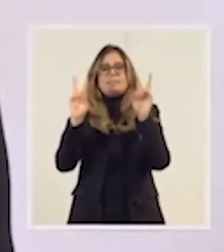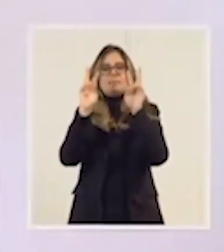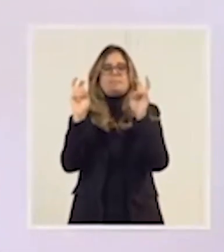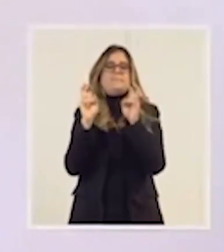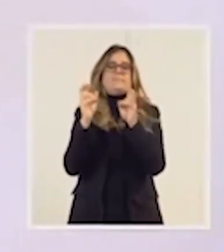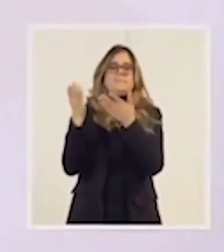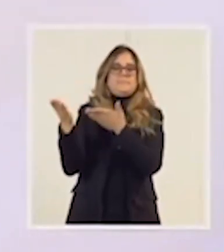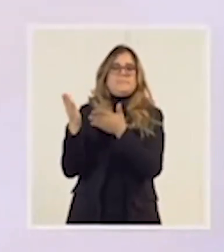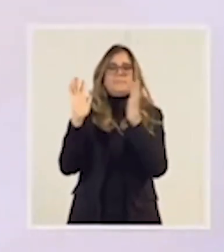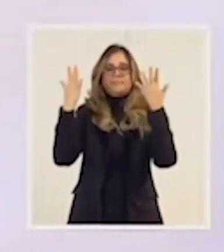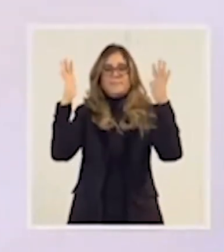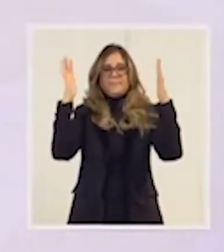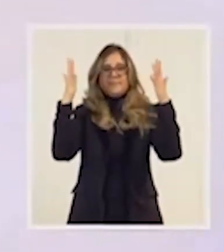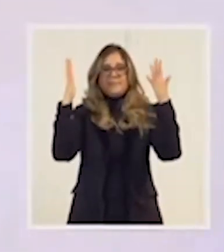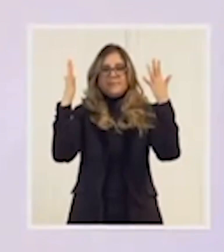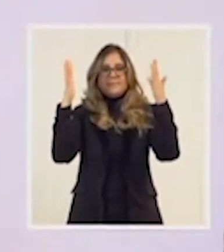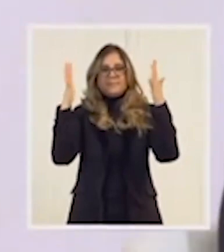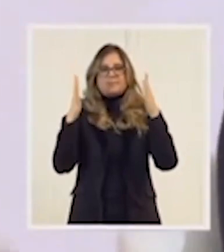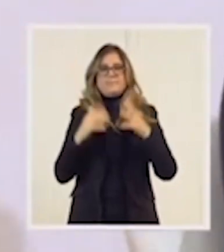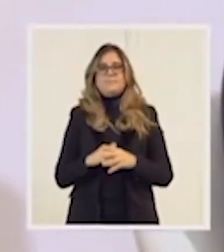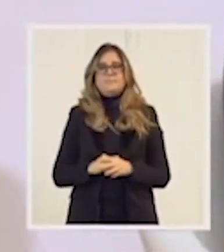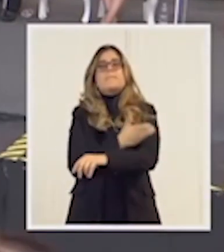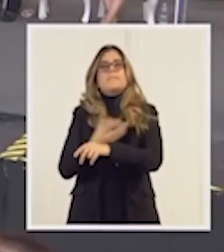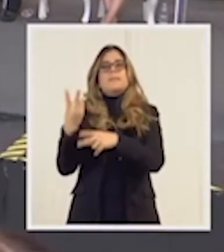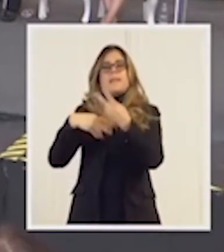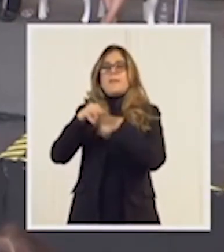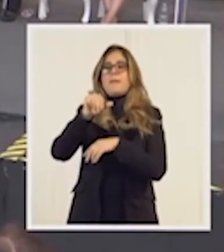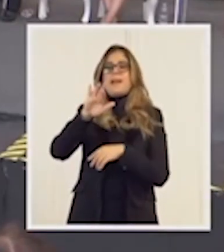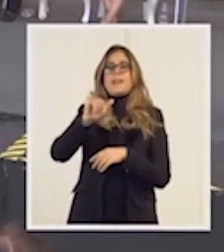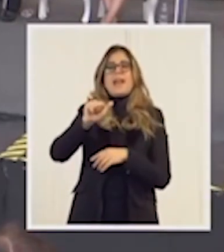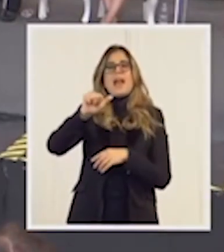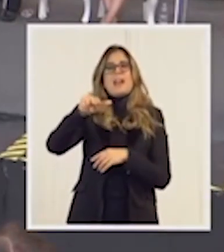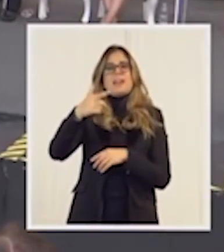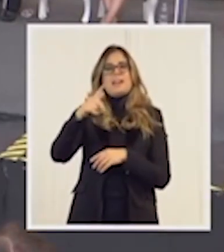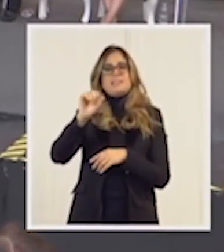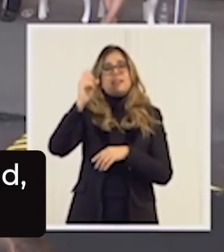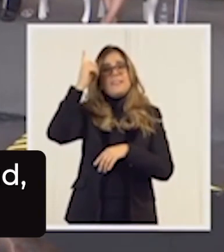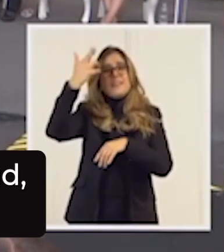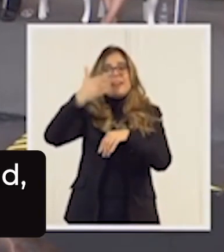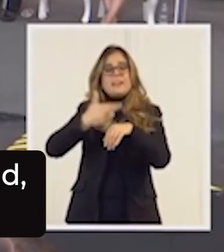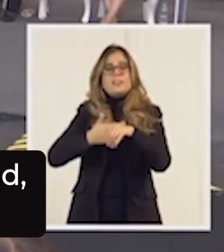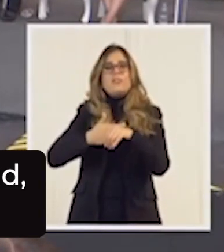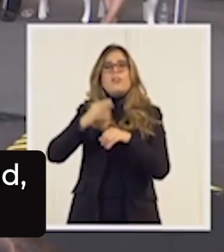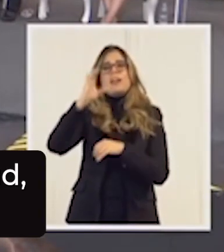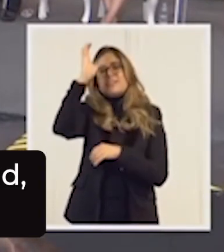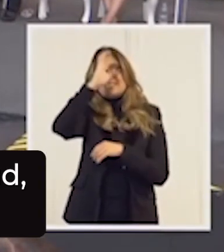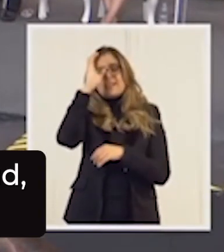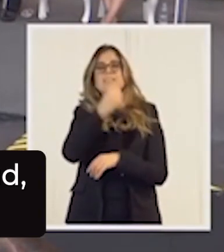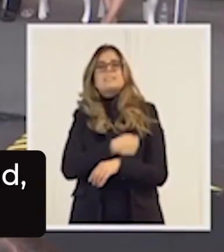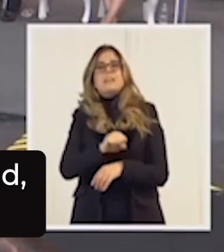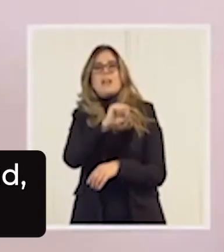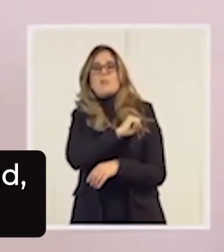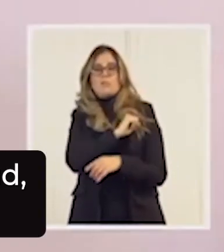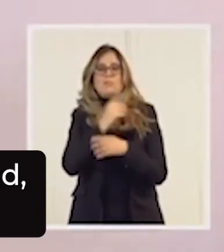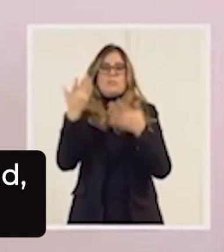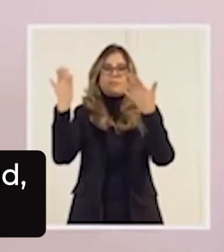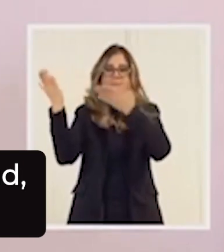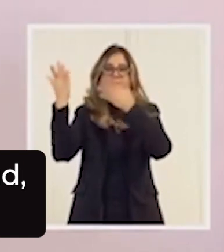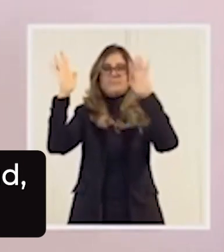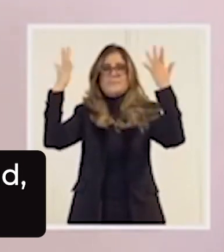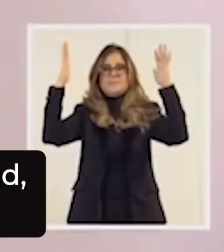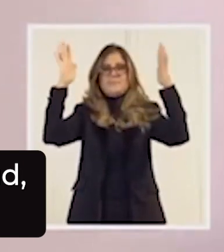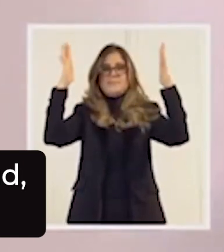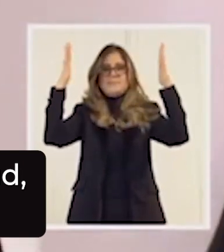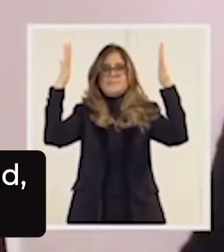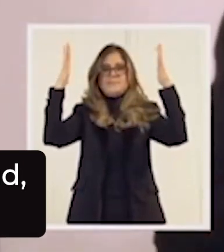División de Ciencias Exactas, Ingeniería y Tecnología. María de los Ángeles Serrano Islas, directora de la División de Ciencias de la Salud, Biológicas